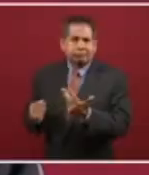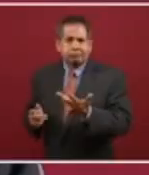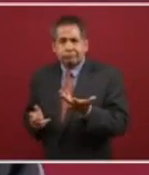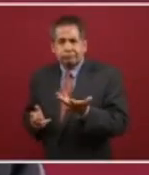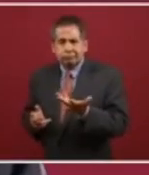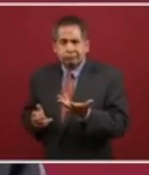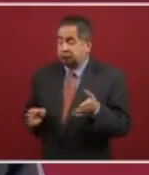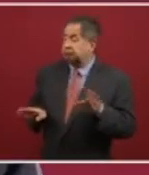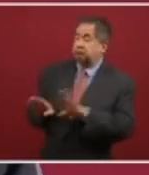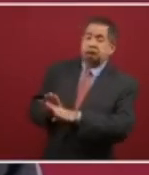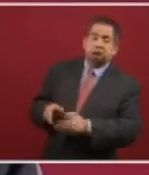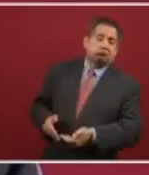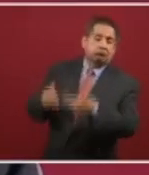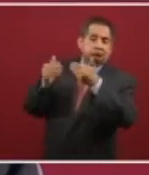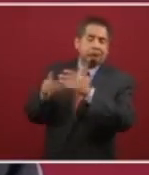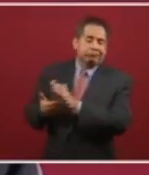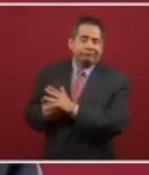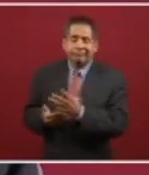por